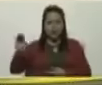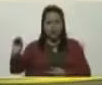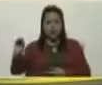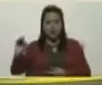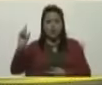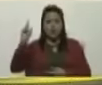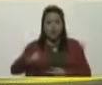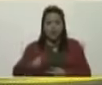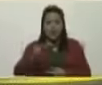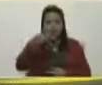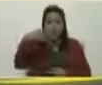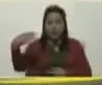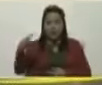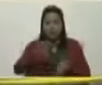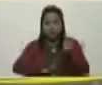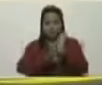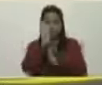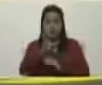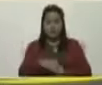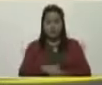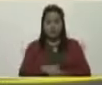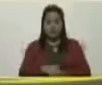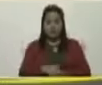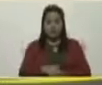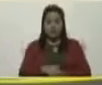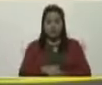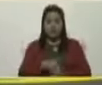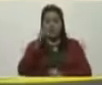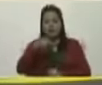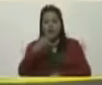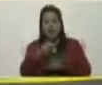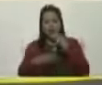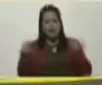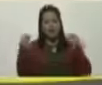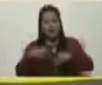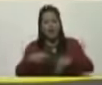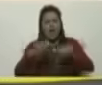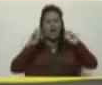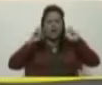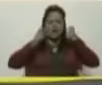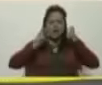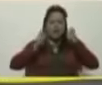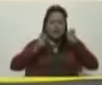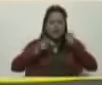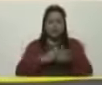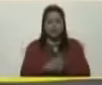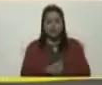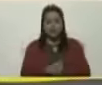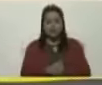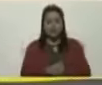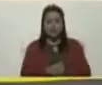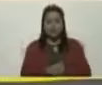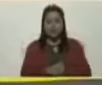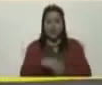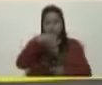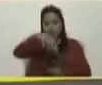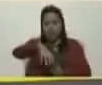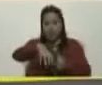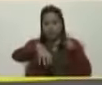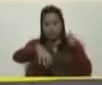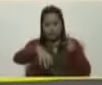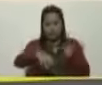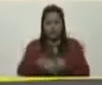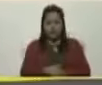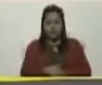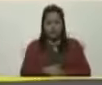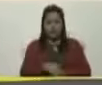por excelencia. Es donde sale la mayor cantidad de maíz del estado. Y bueno, como le decía, una